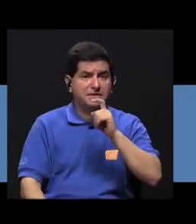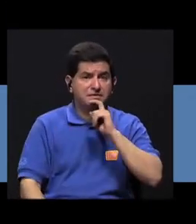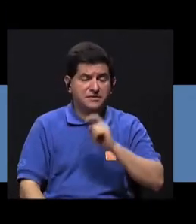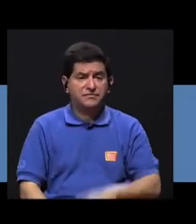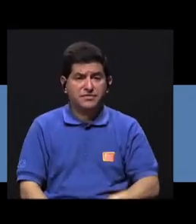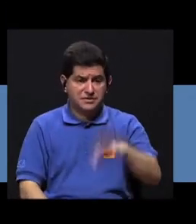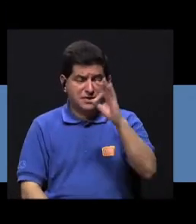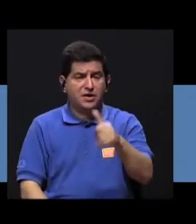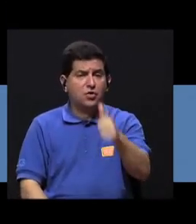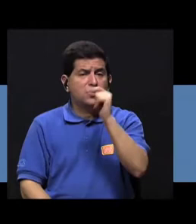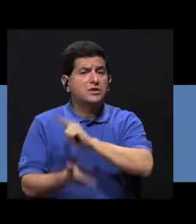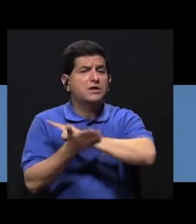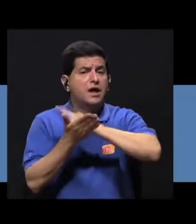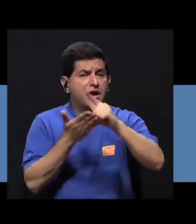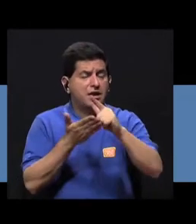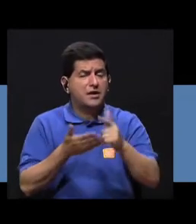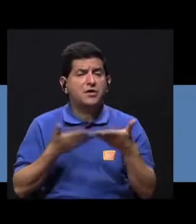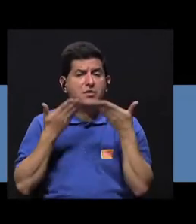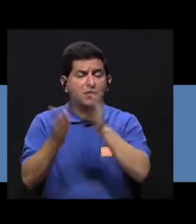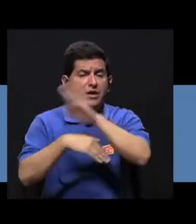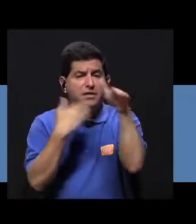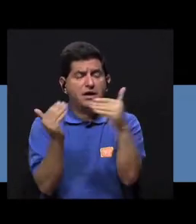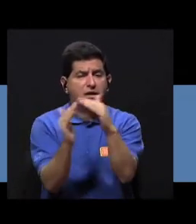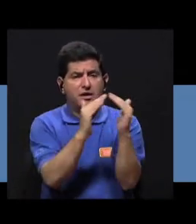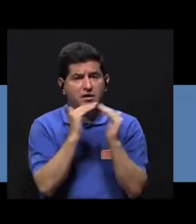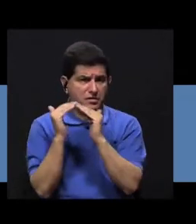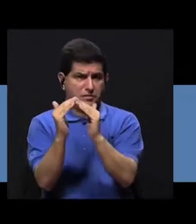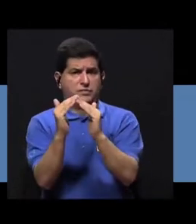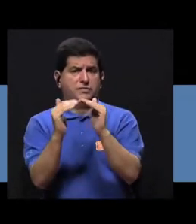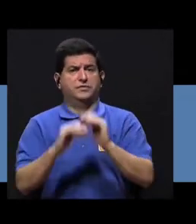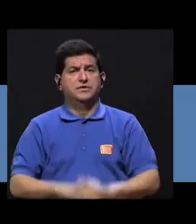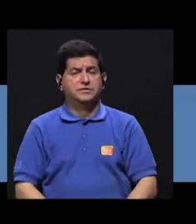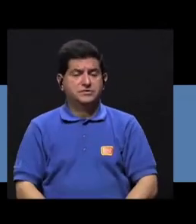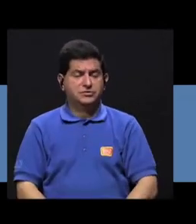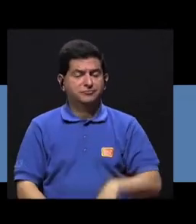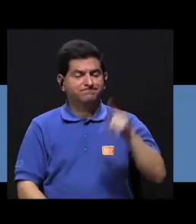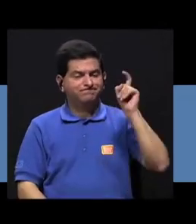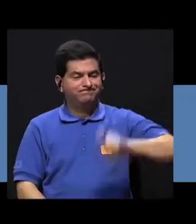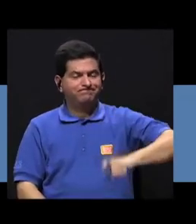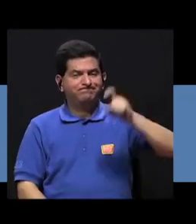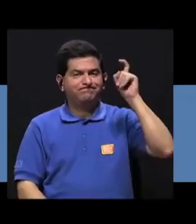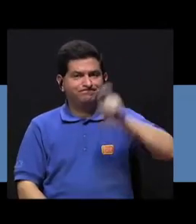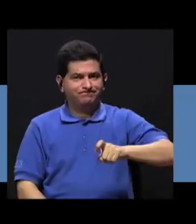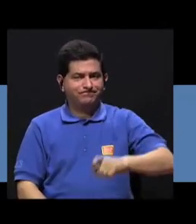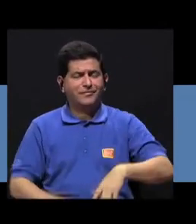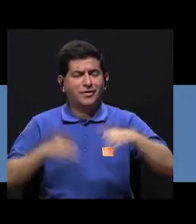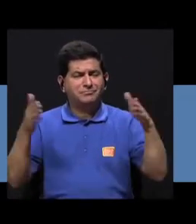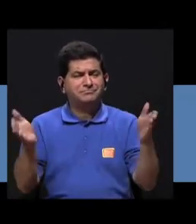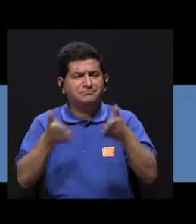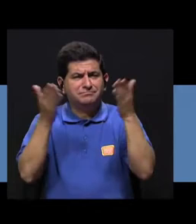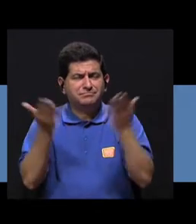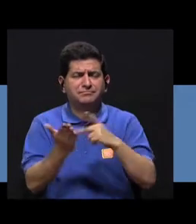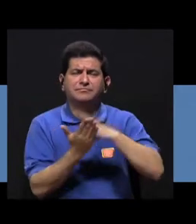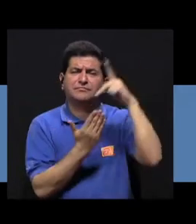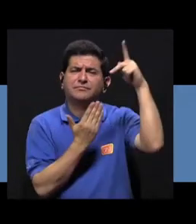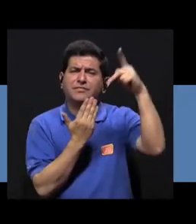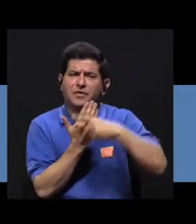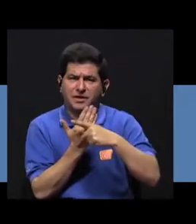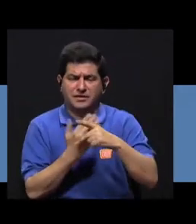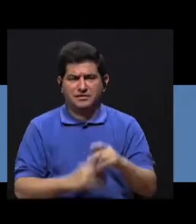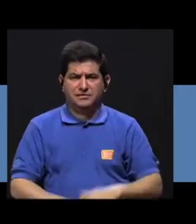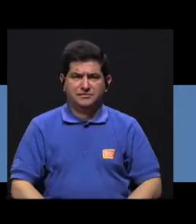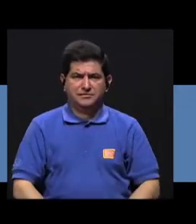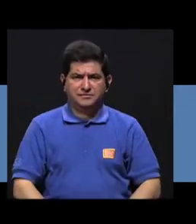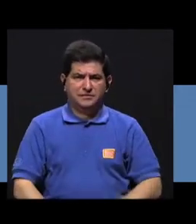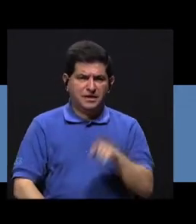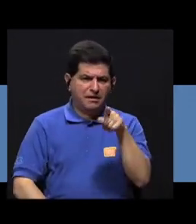conseguir fuentes limpias para llevarle a toda nuestra población, se hace necesario promover programas en los